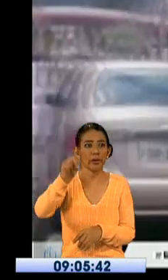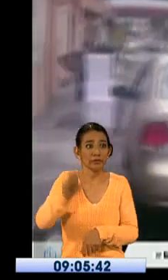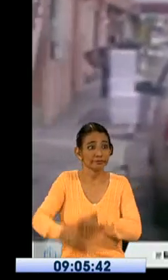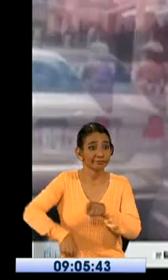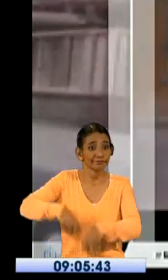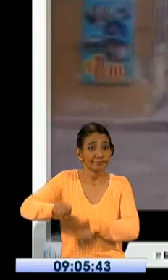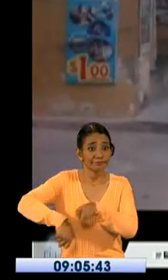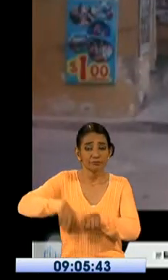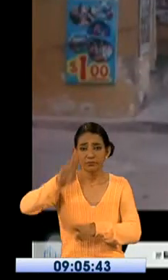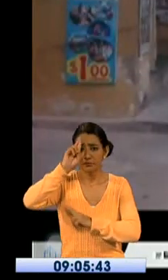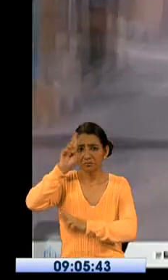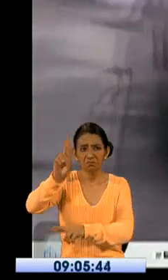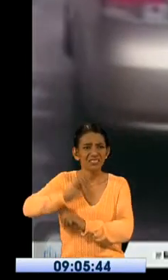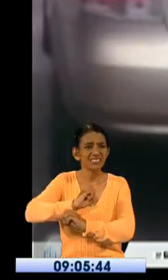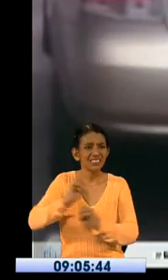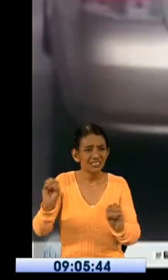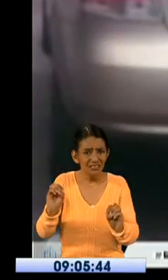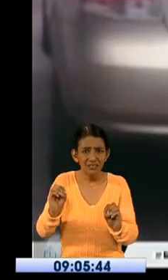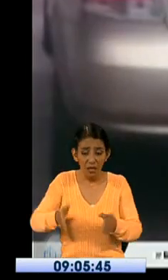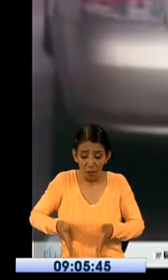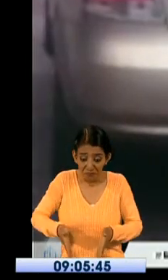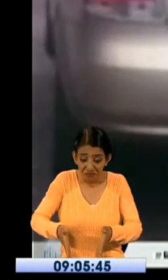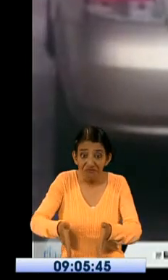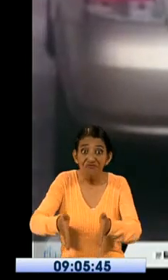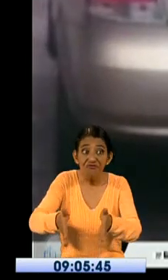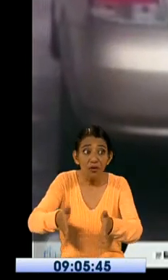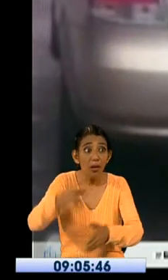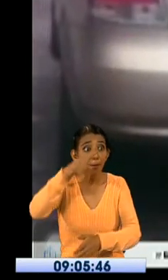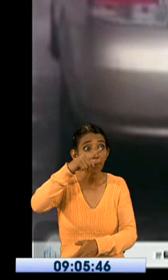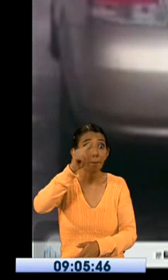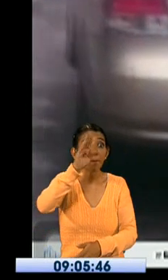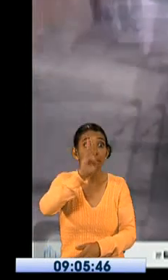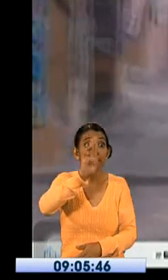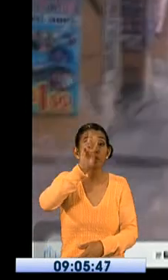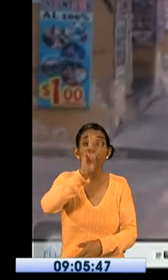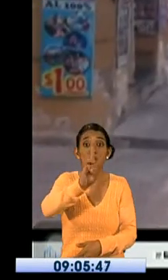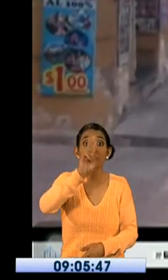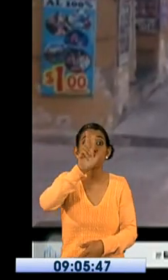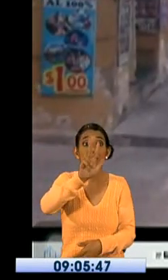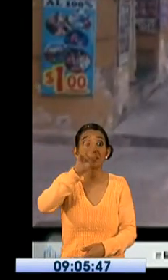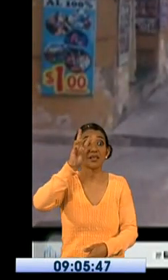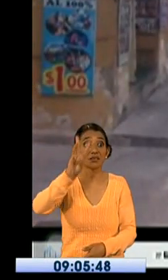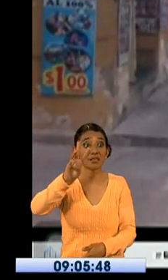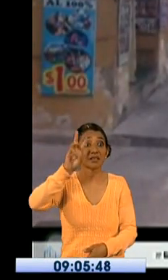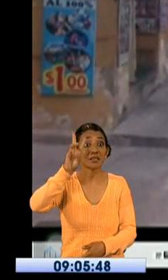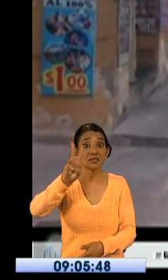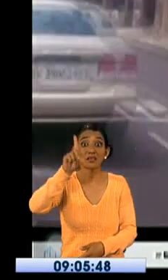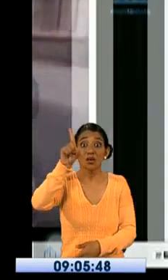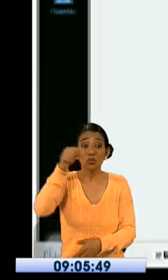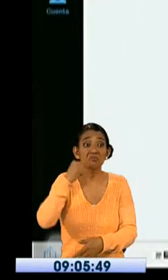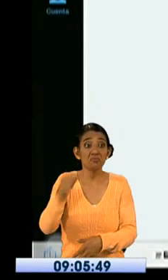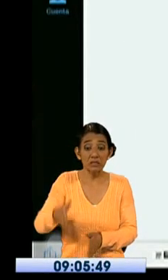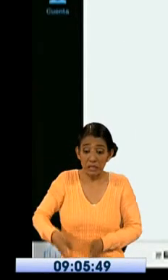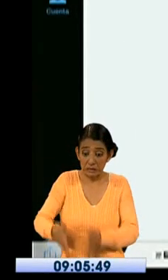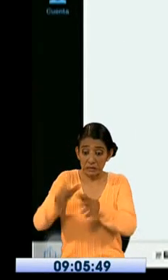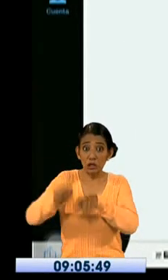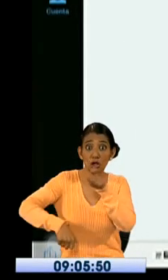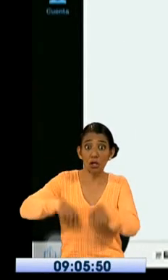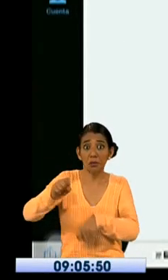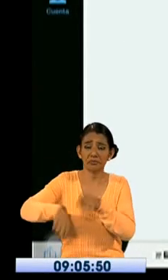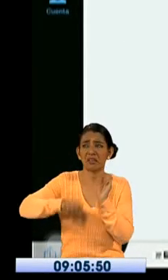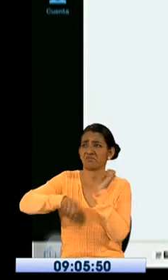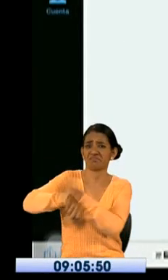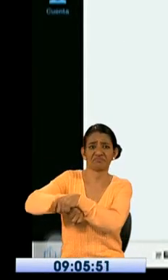el irrespeto absoluto, este señor del PBW 3661, con él la ciclovía no existía.